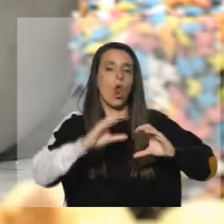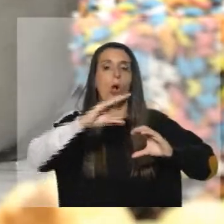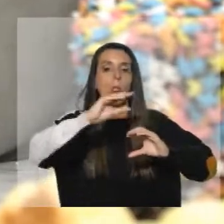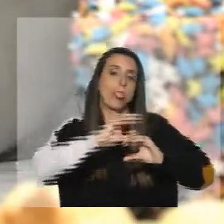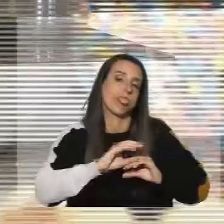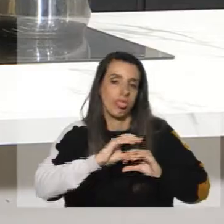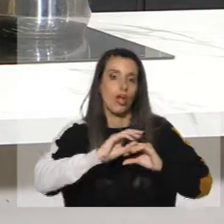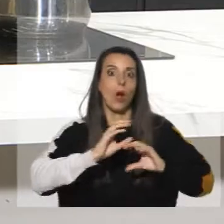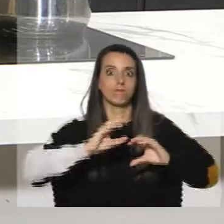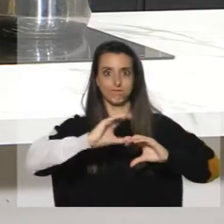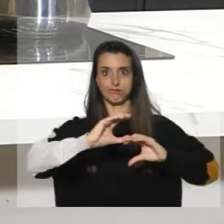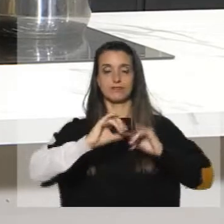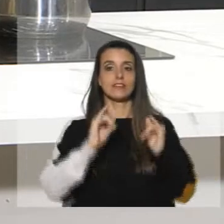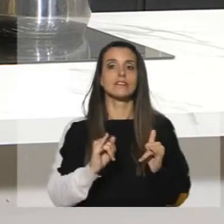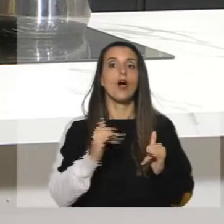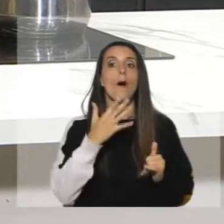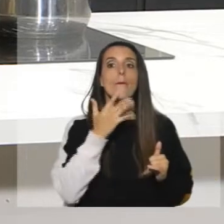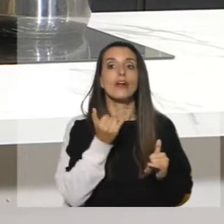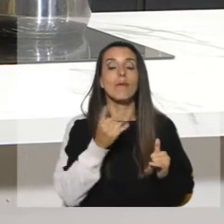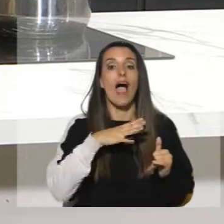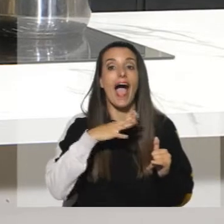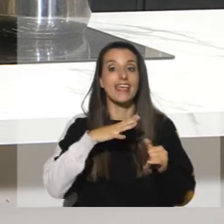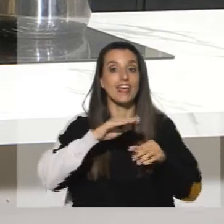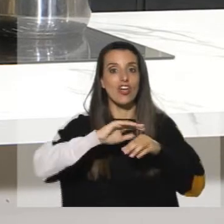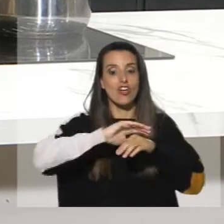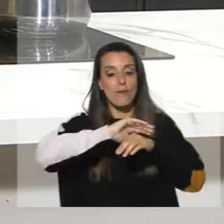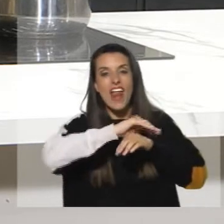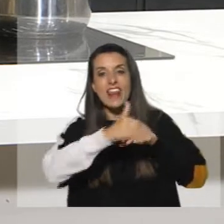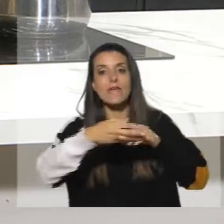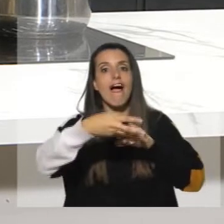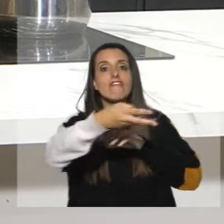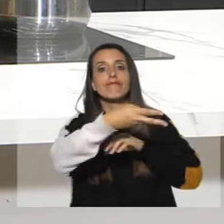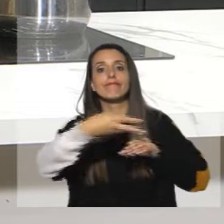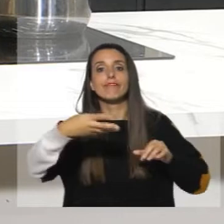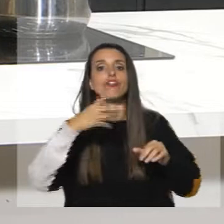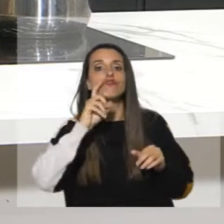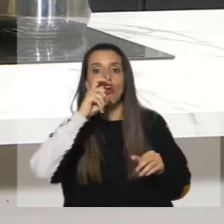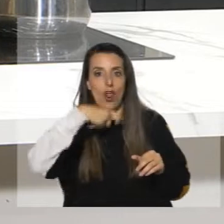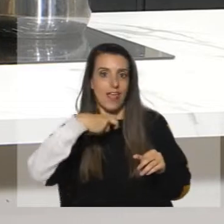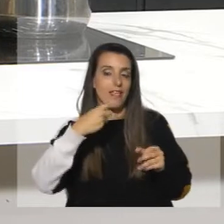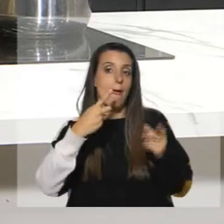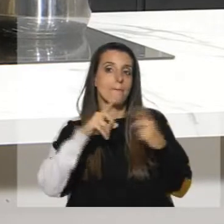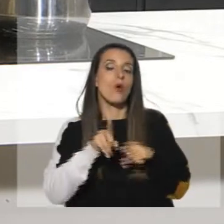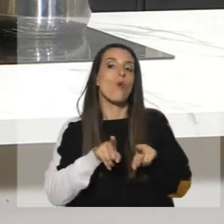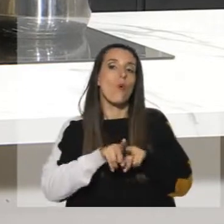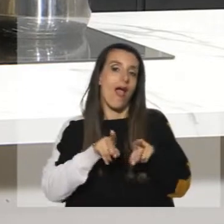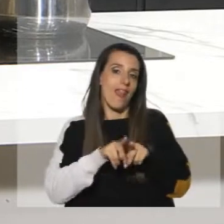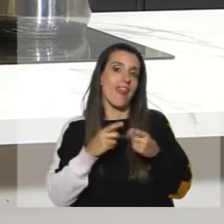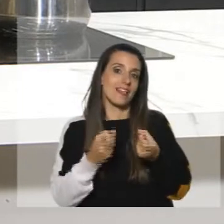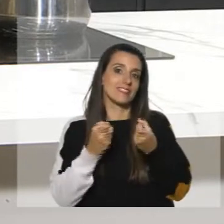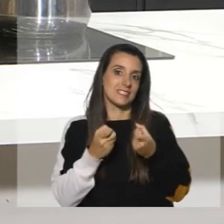estructura, ¿no? Claro, si bien como están bañados en chocolate, son bastante rígidos, igualmente tenemos que procurar